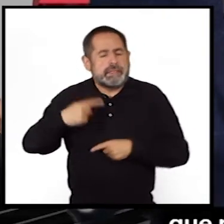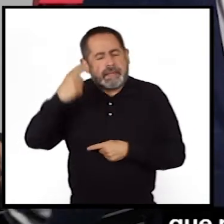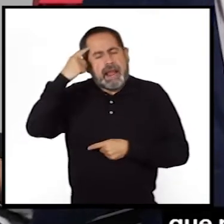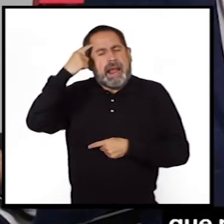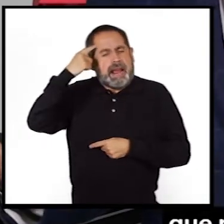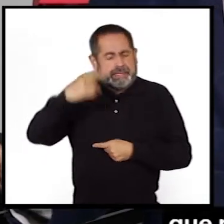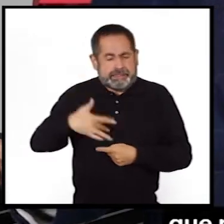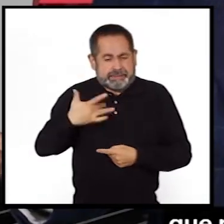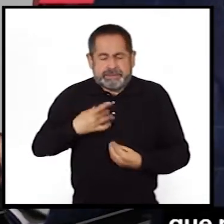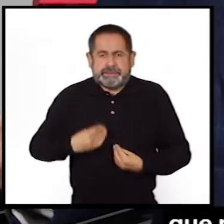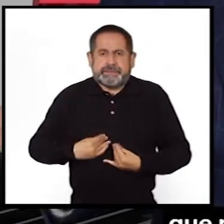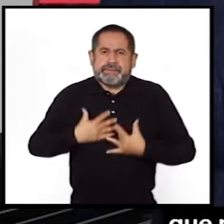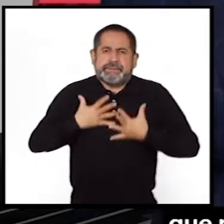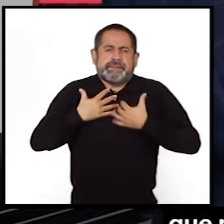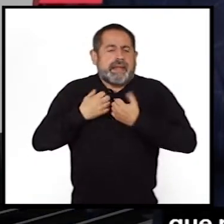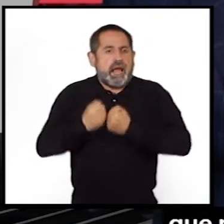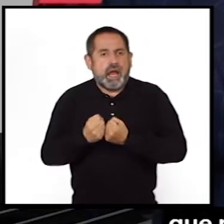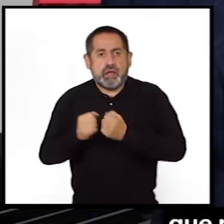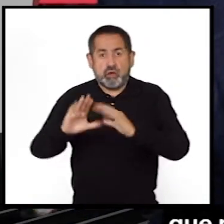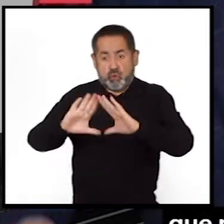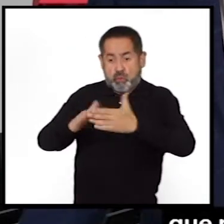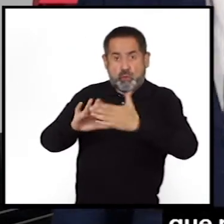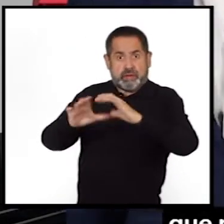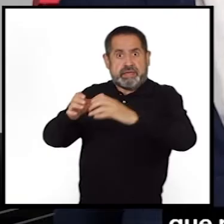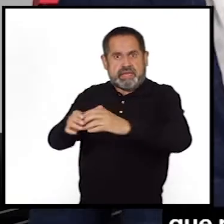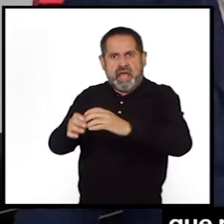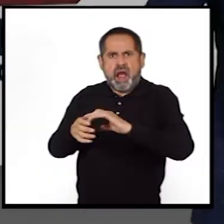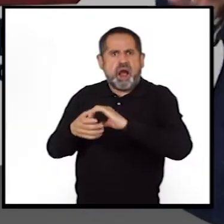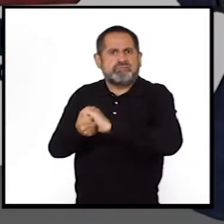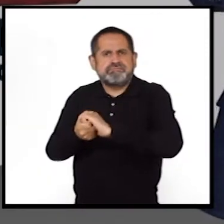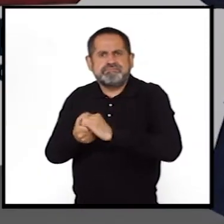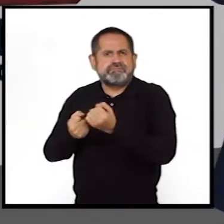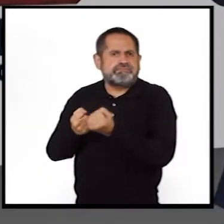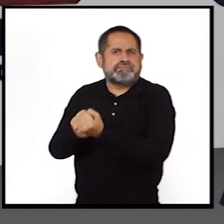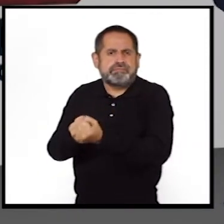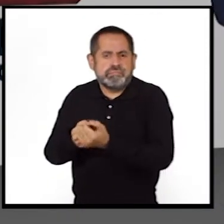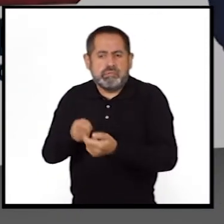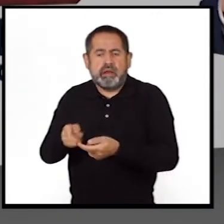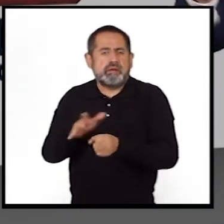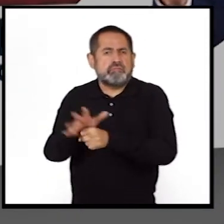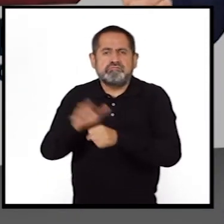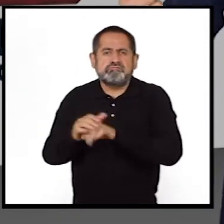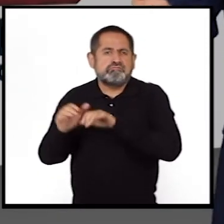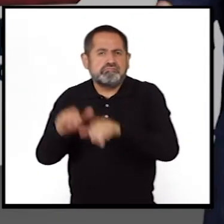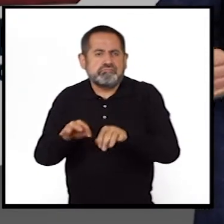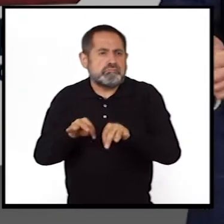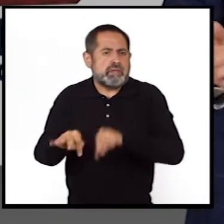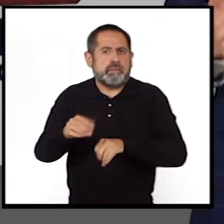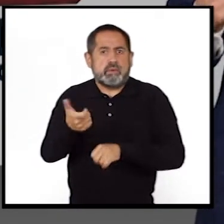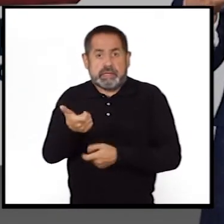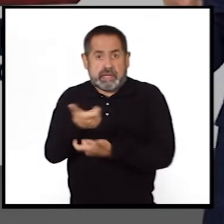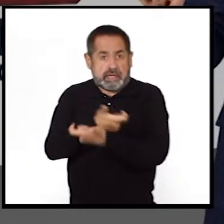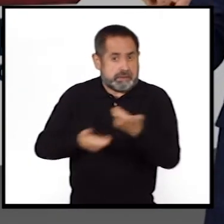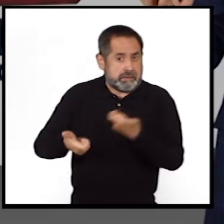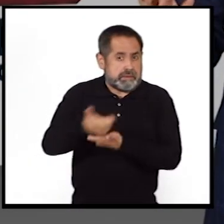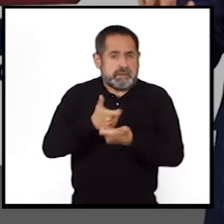de vida de la población, fortaleciendo la vida comunitaria. Este turismo promueve empleos locales, genera derrame económica